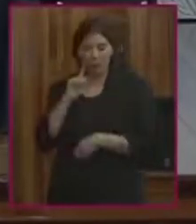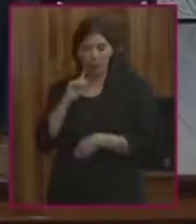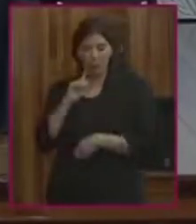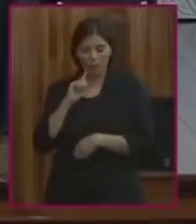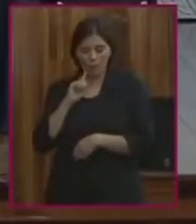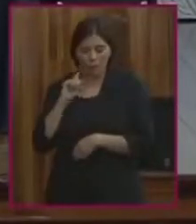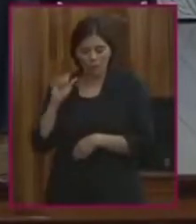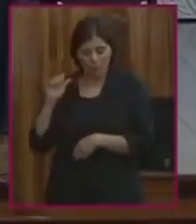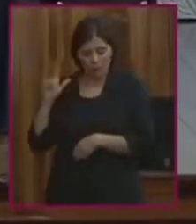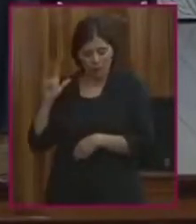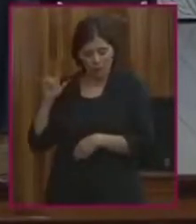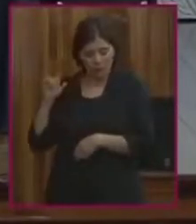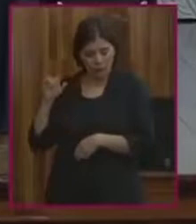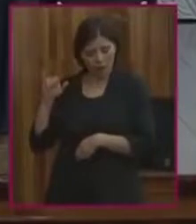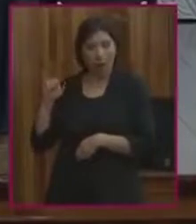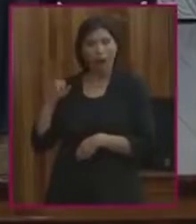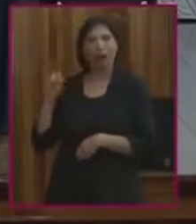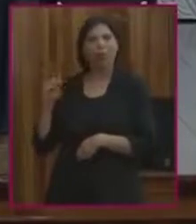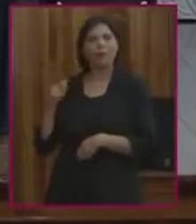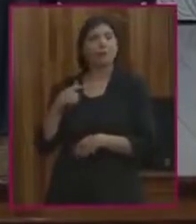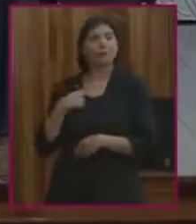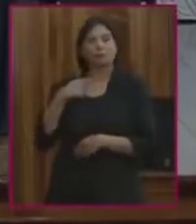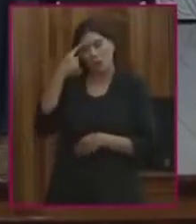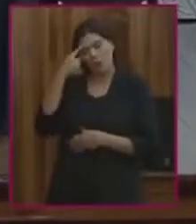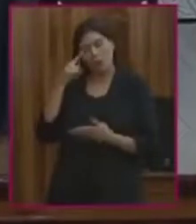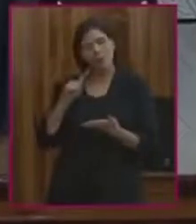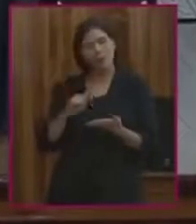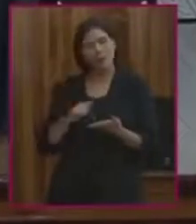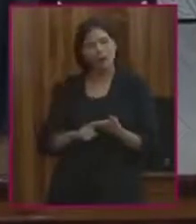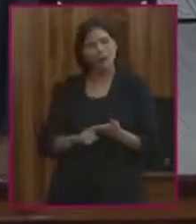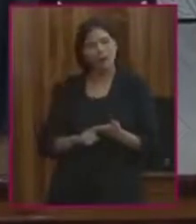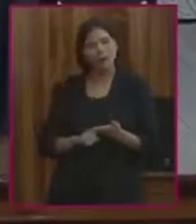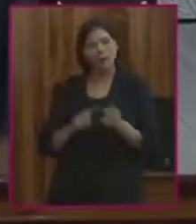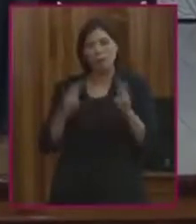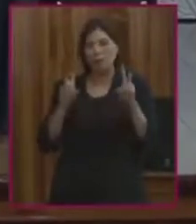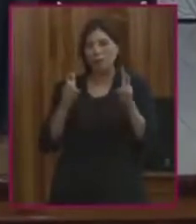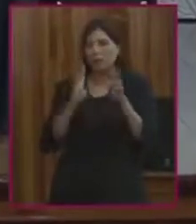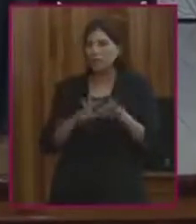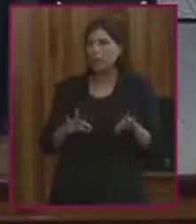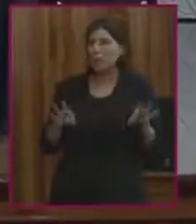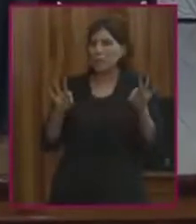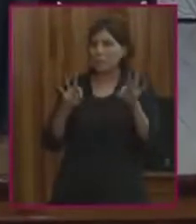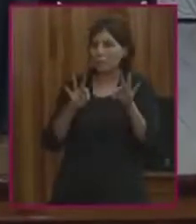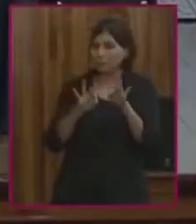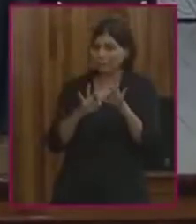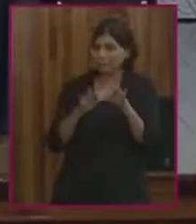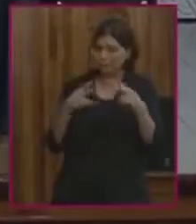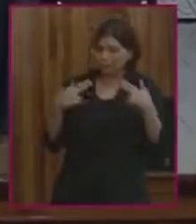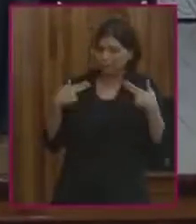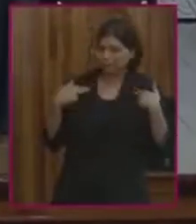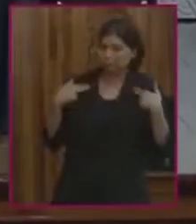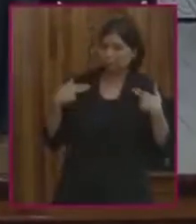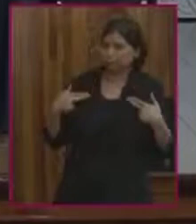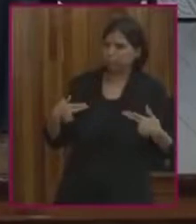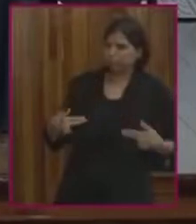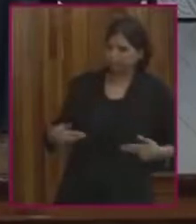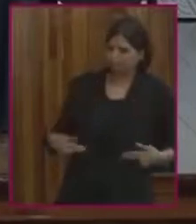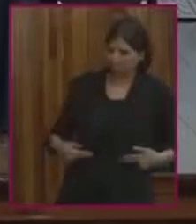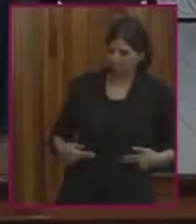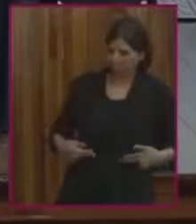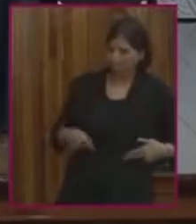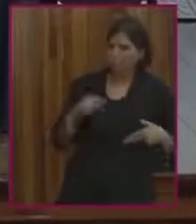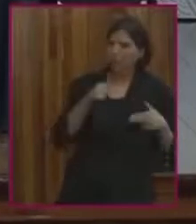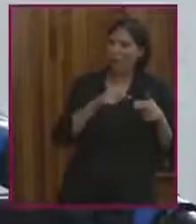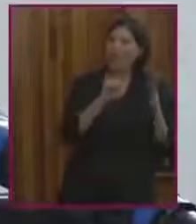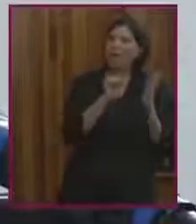Gracias. A mí me parece que aquí la palabra central también ha sido humanismo, es decir, planteado desde la filosofía del artículo 3 y que de